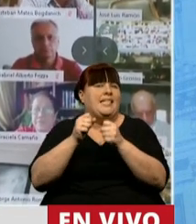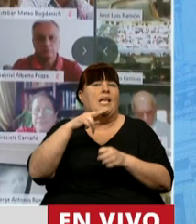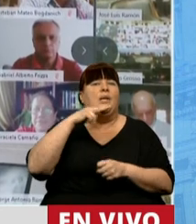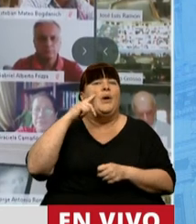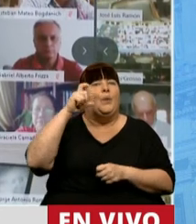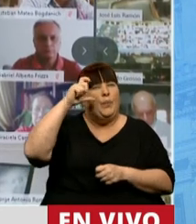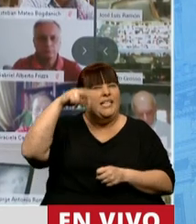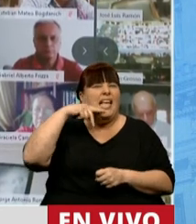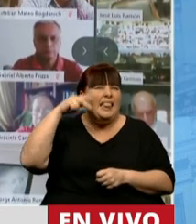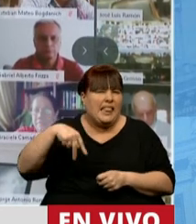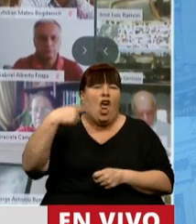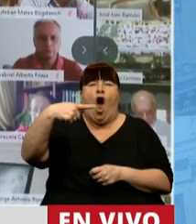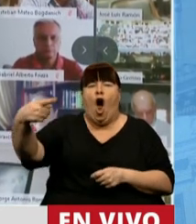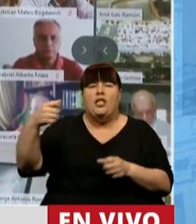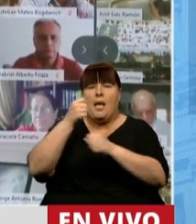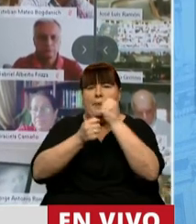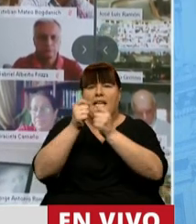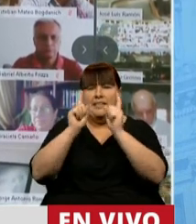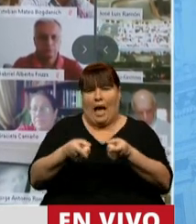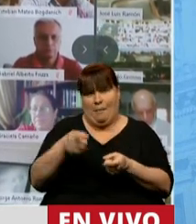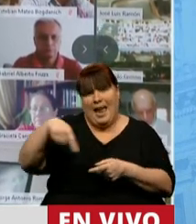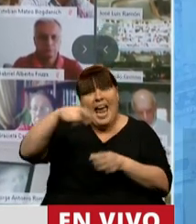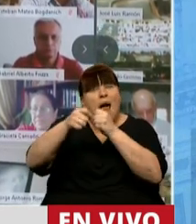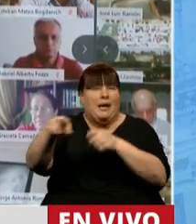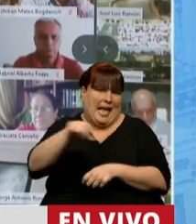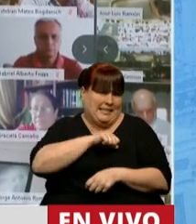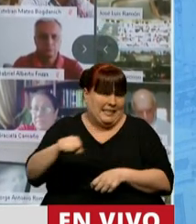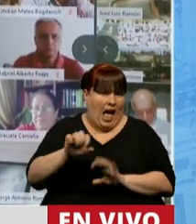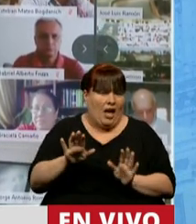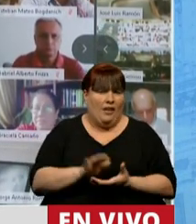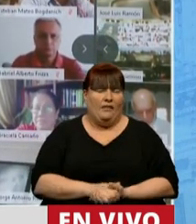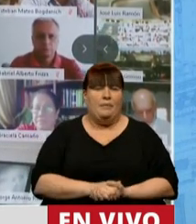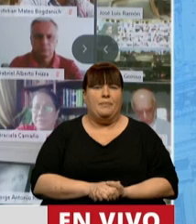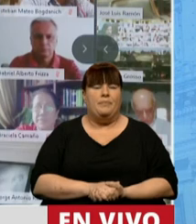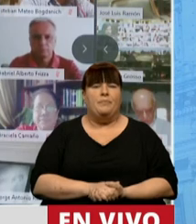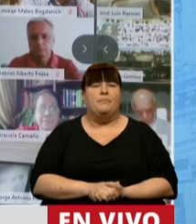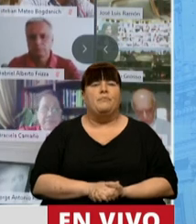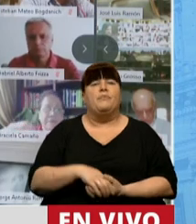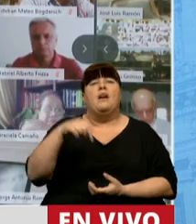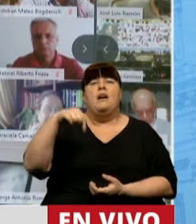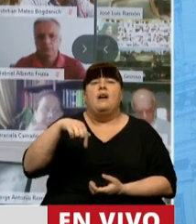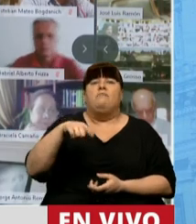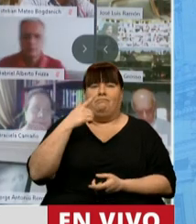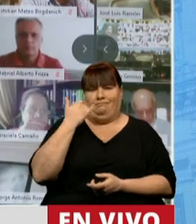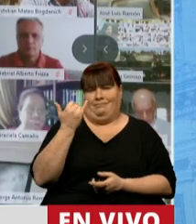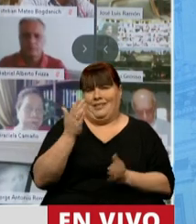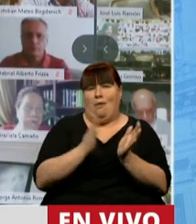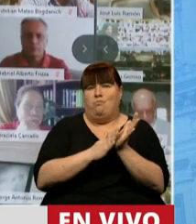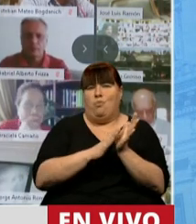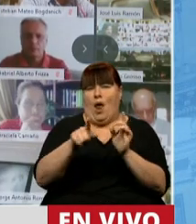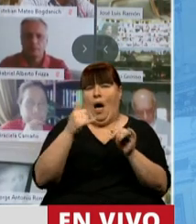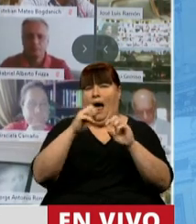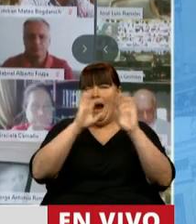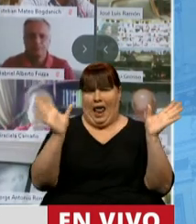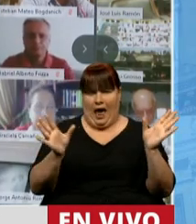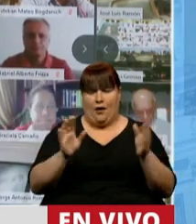vicentín no y muchas otras empresas estafadoras entonces digo eh Acá hay hay una una prueba muy muy clara